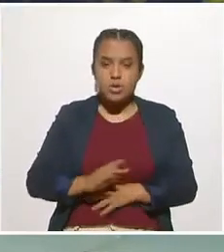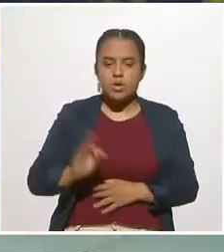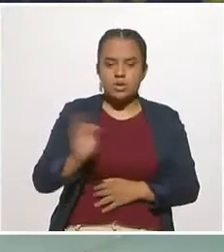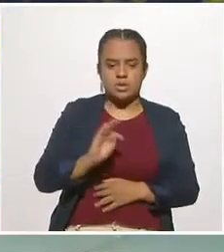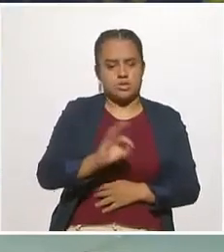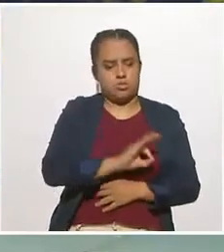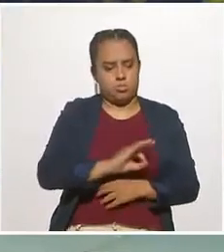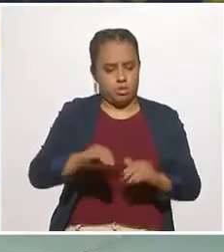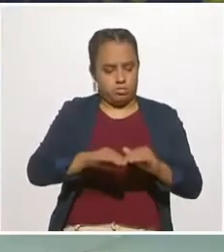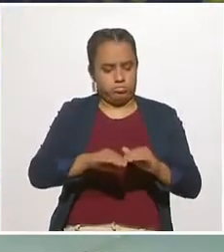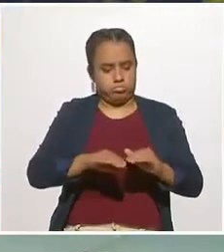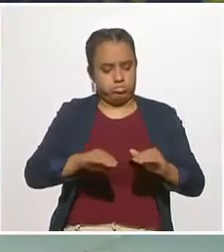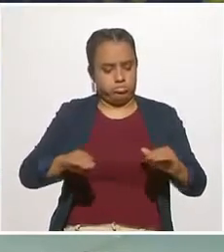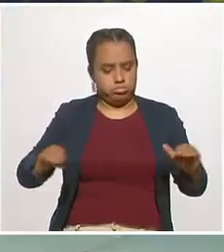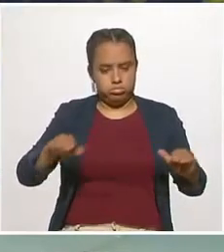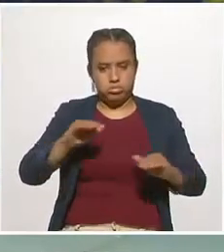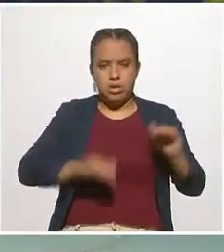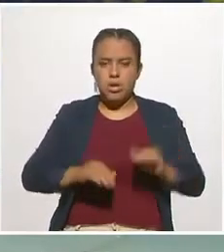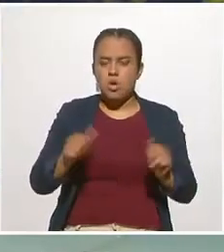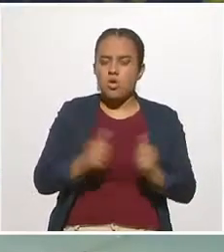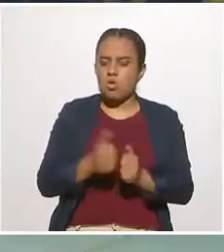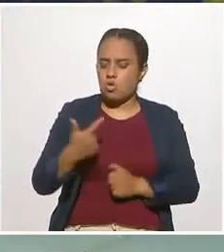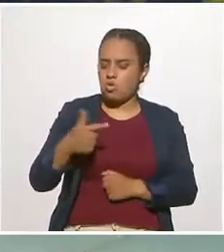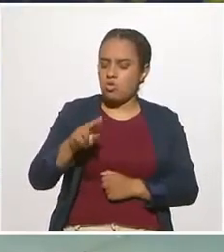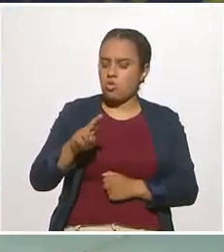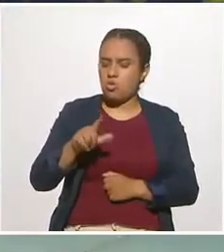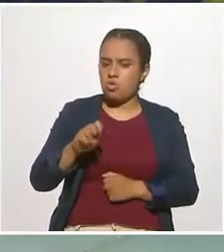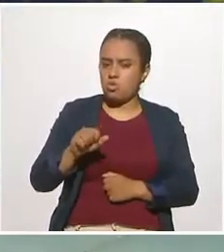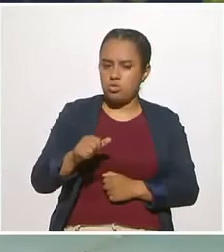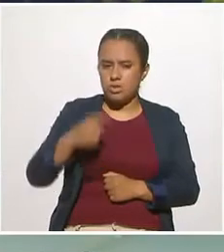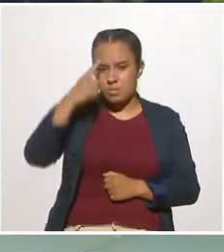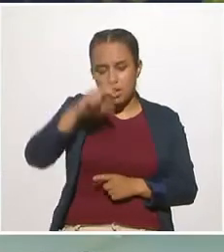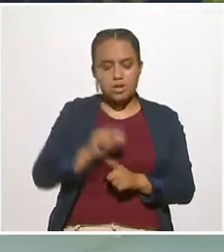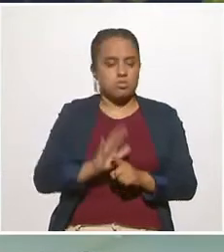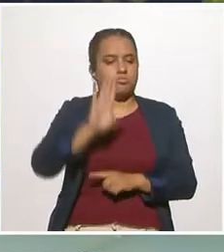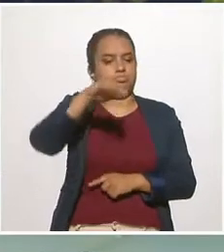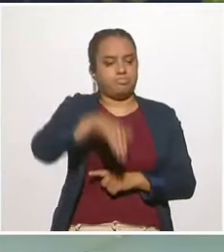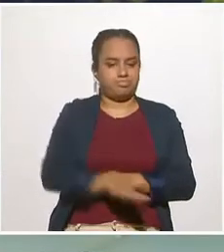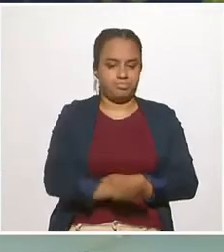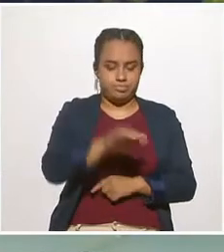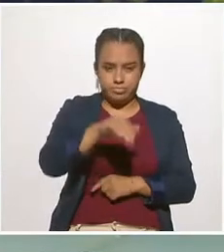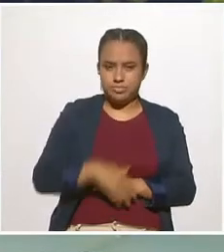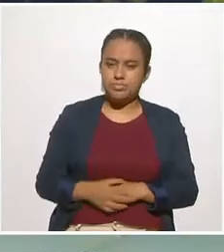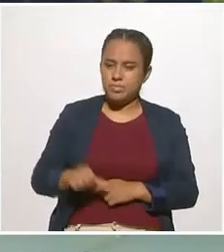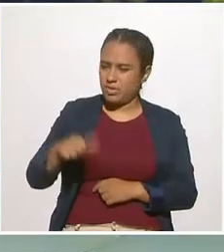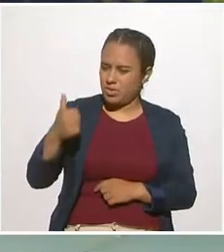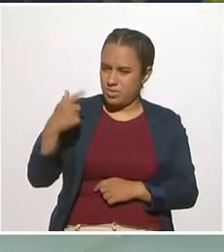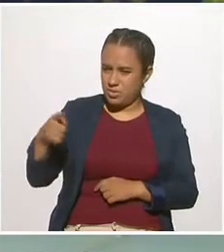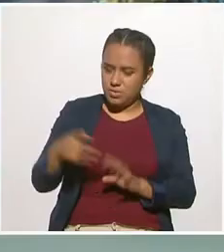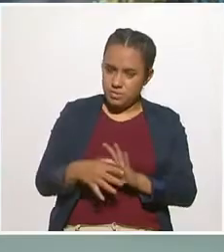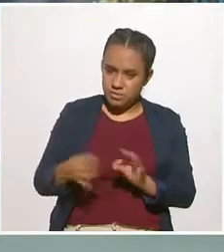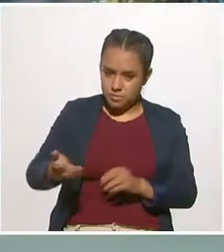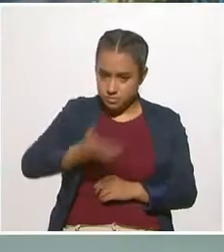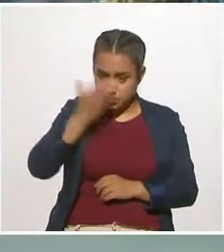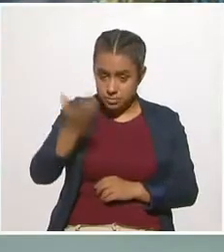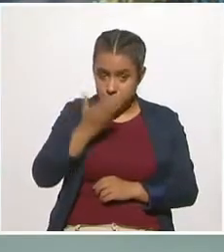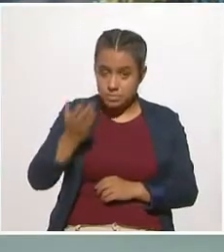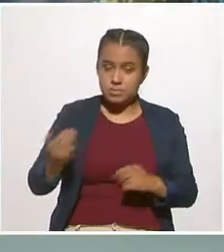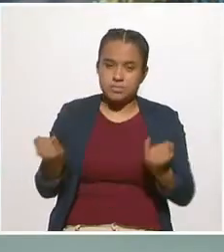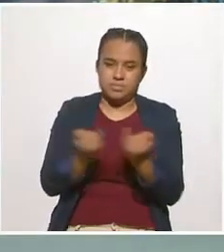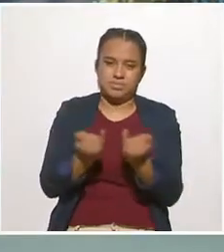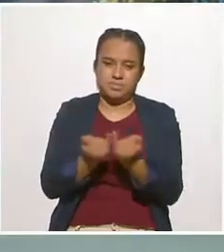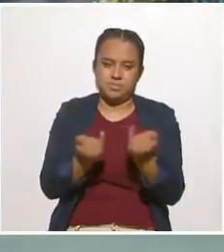de glucosa estables sin estos sub y bajas. Platicando de los hábitos y precisamente de esto de los